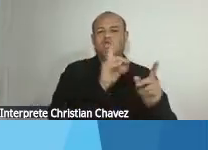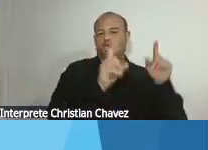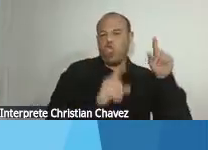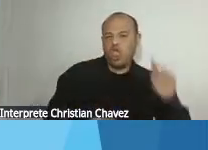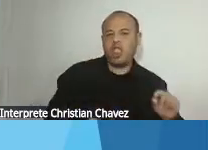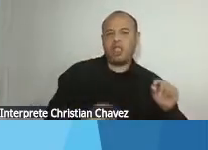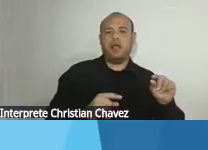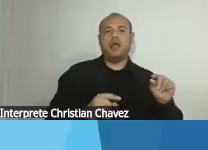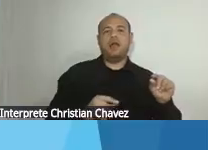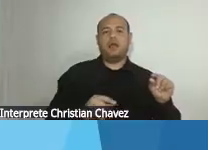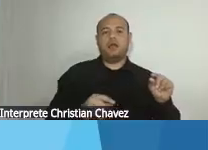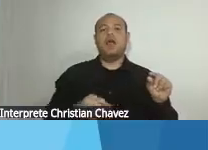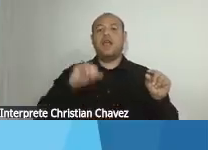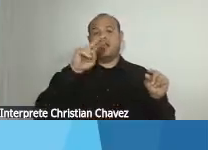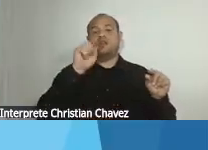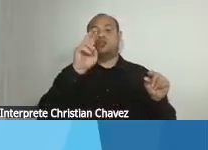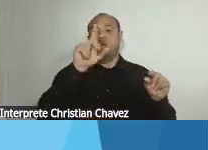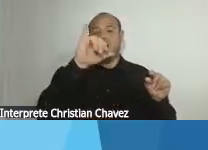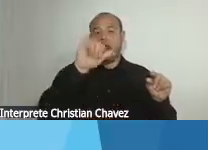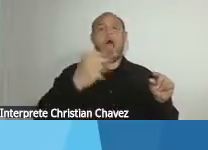la acción de la insulina, ¿sí?